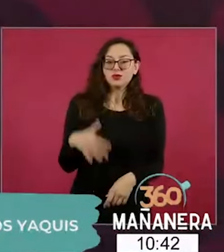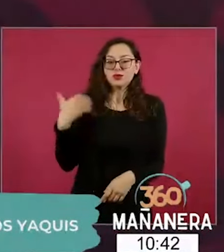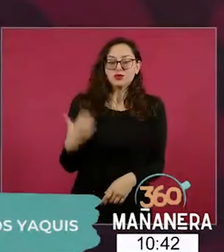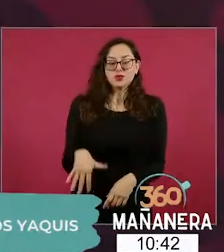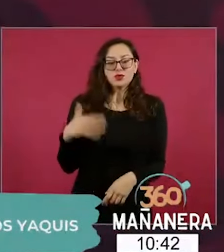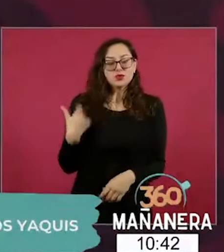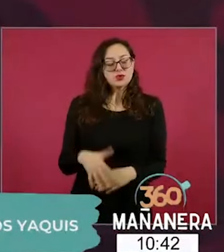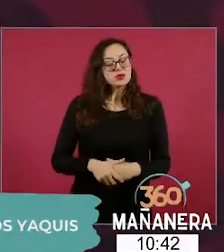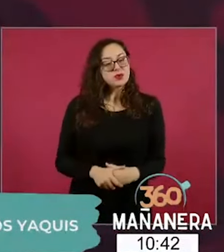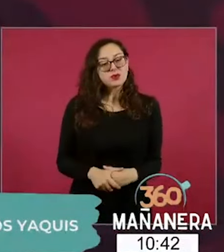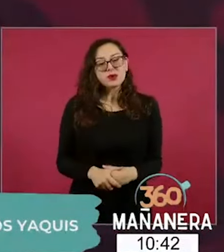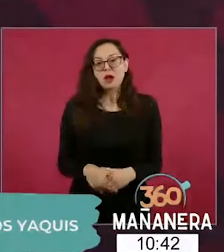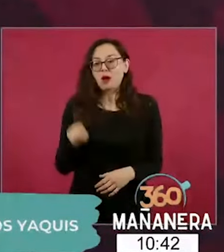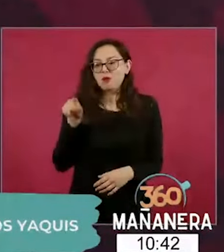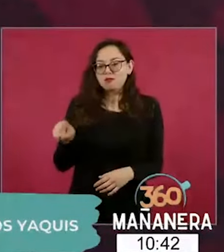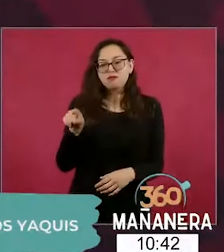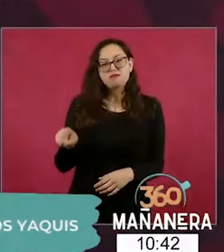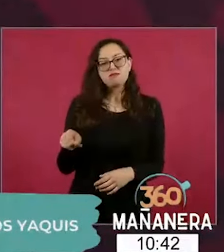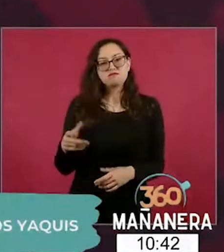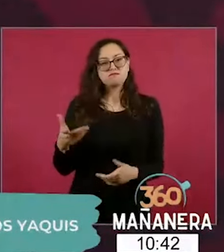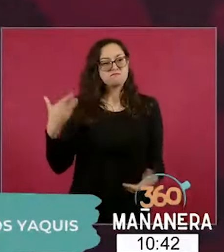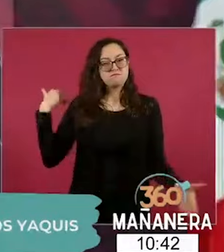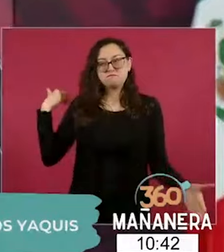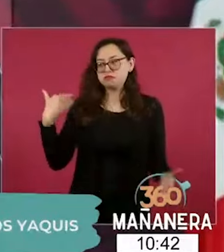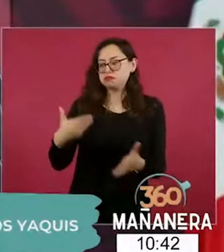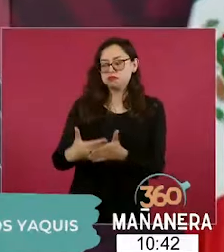pueblos más sufridos